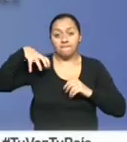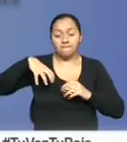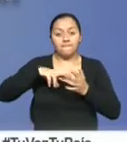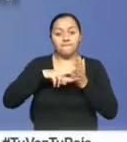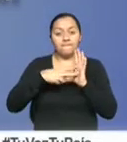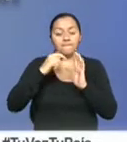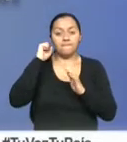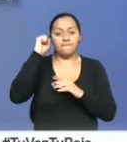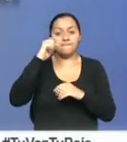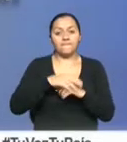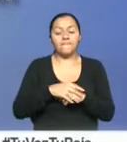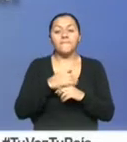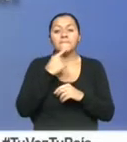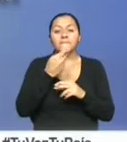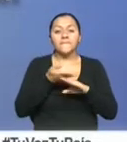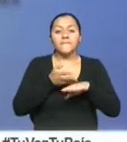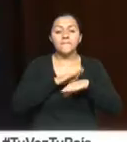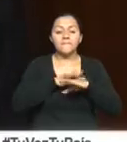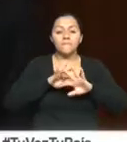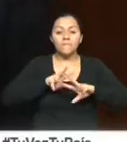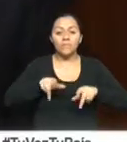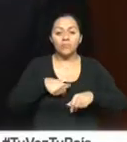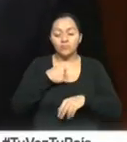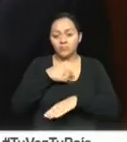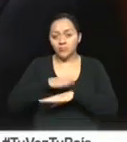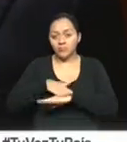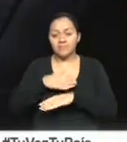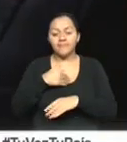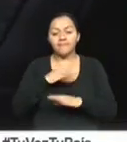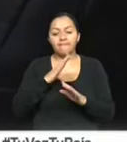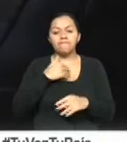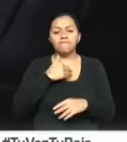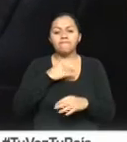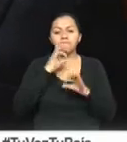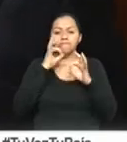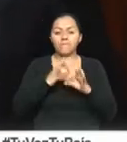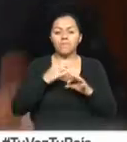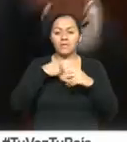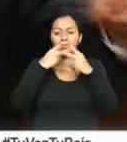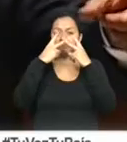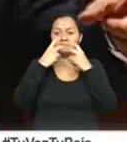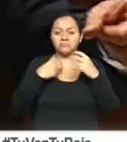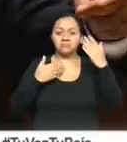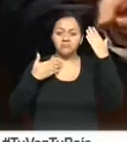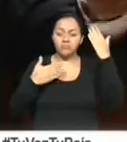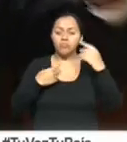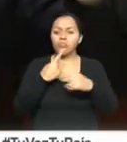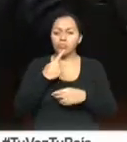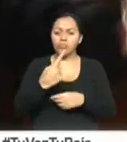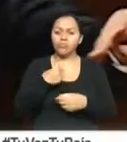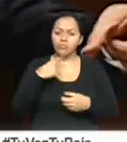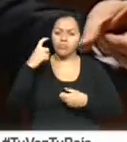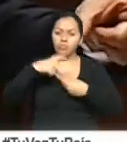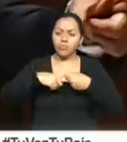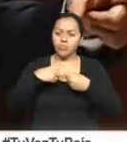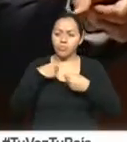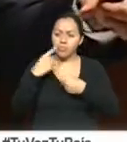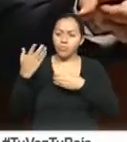Supuestas vinculaciones en casos de corrupción. Me hicieron un desafío político y yo respondí con un desafío